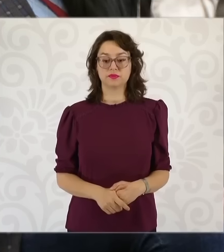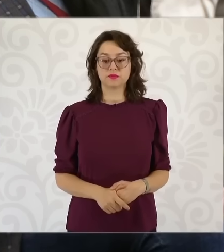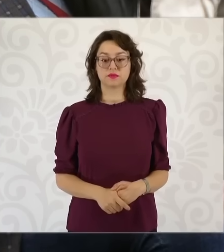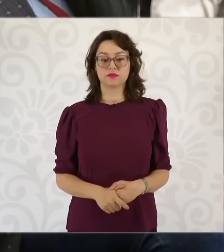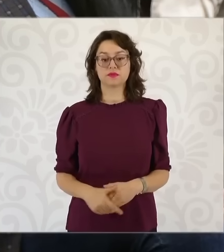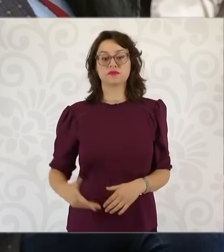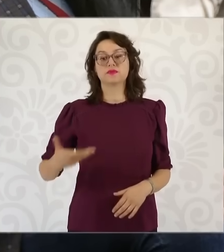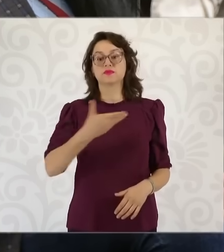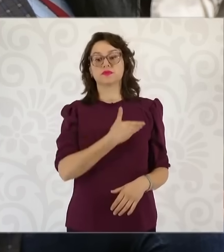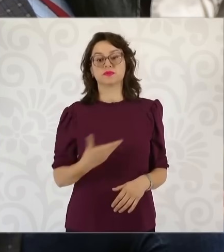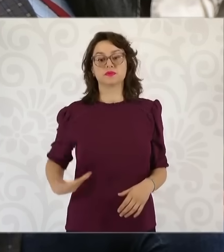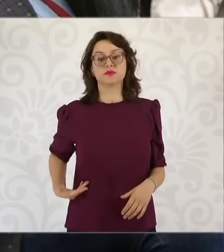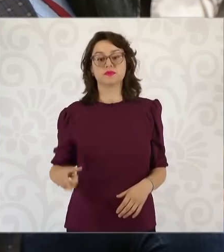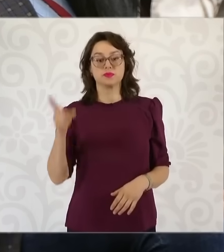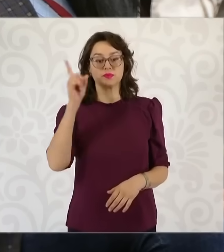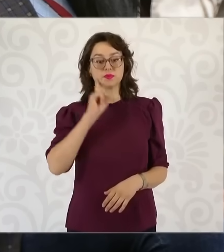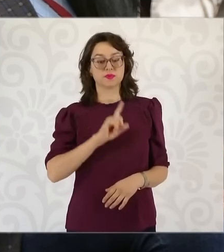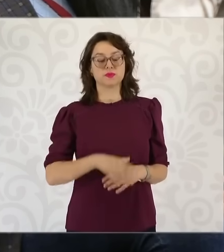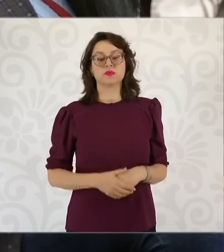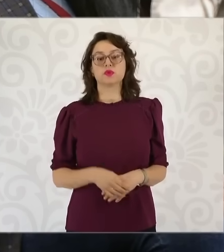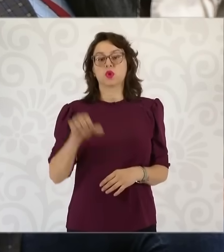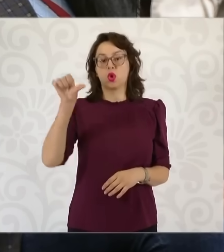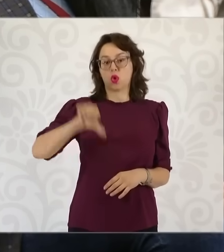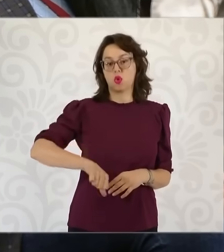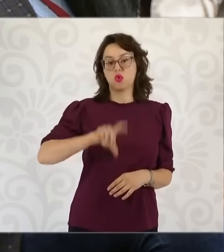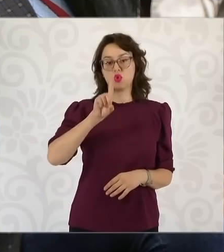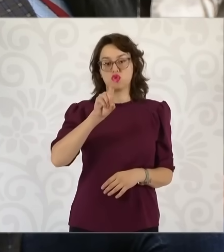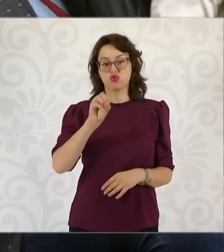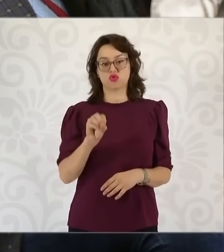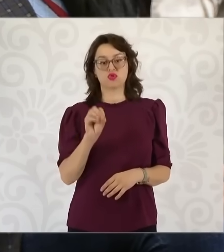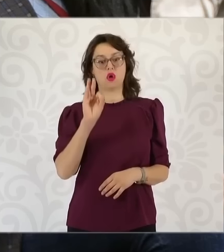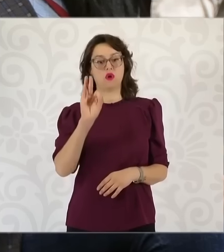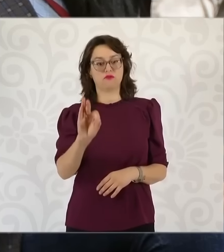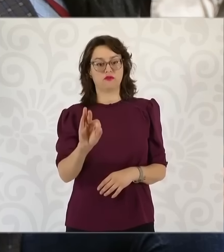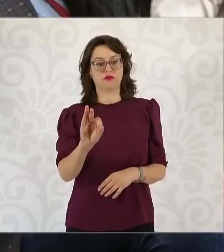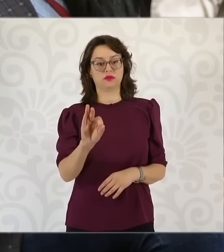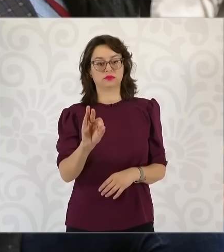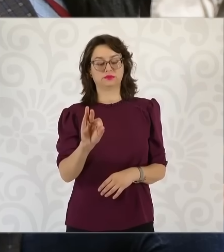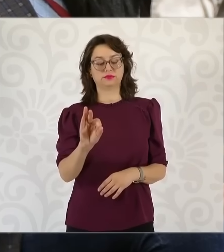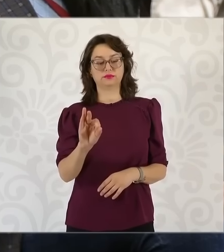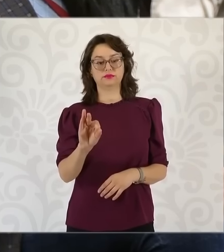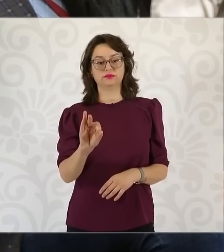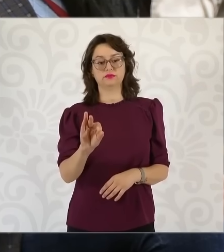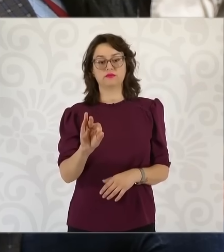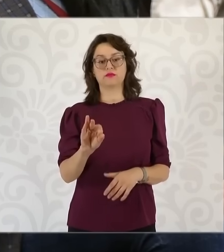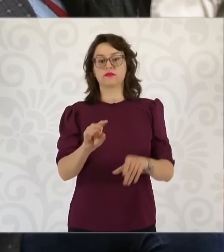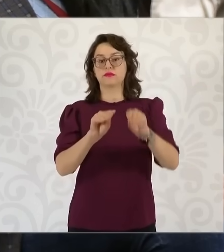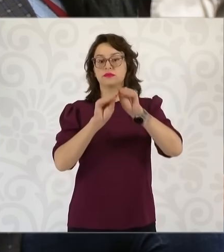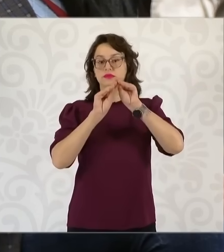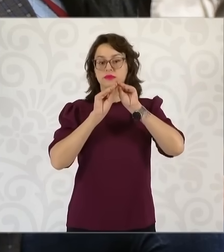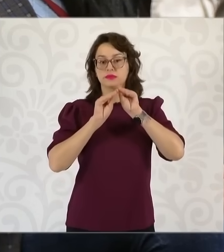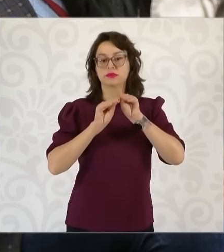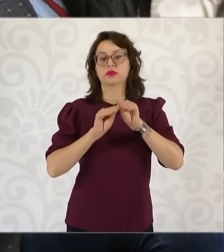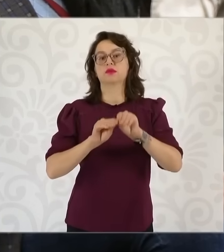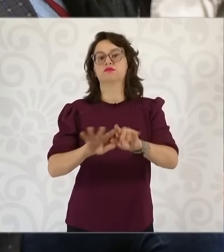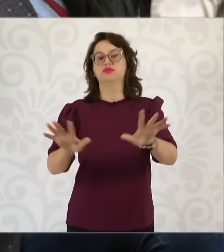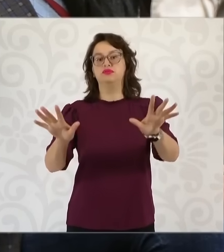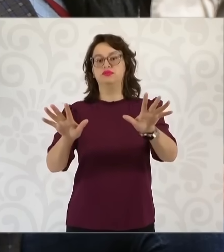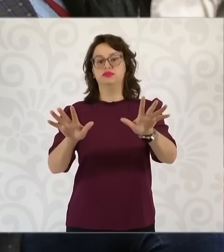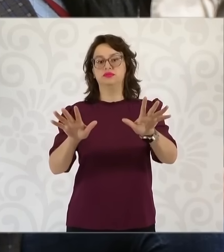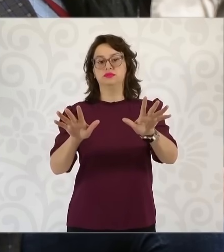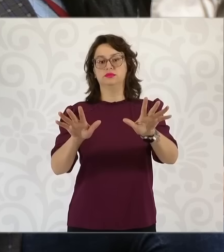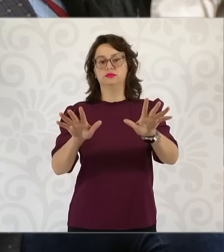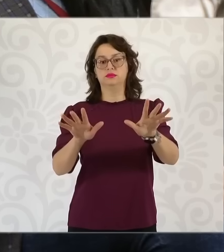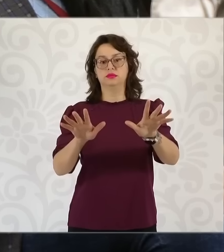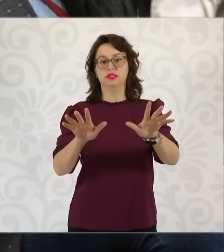Presidenta, hoy se publica en el Diario Oficial de la Federación la Dirección contra Organizaciones Delictivas de